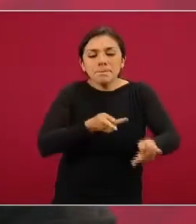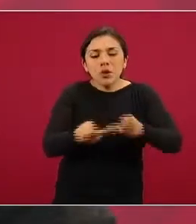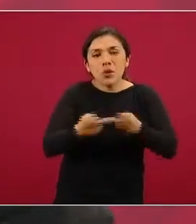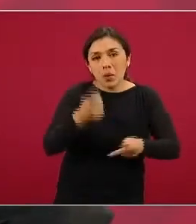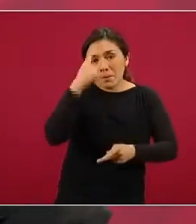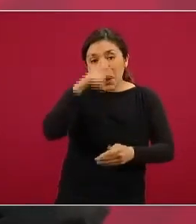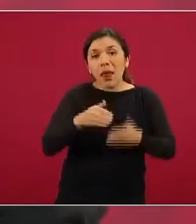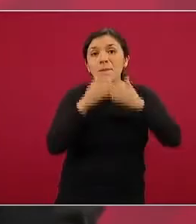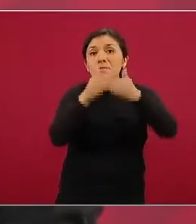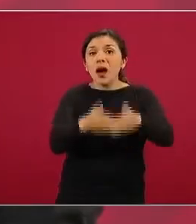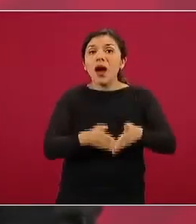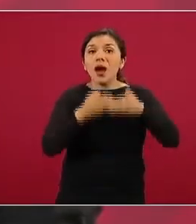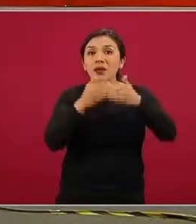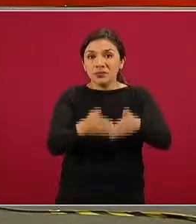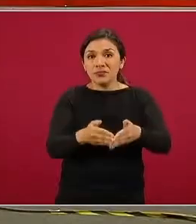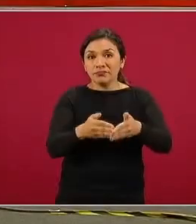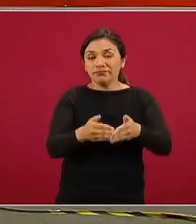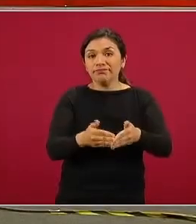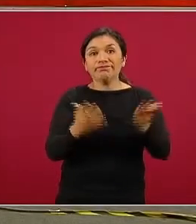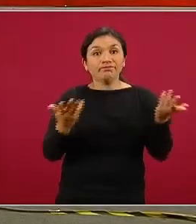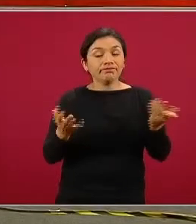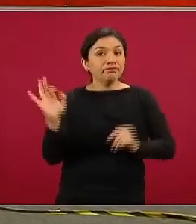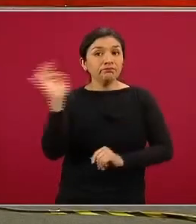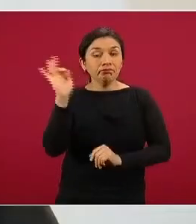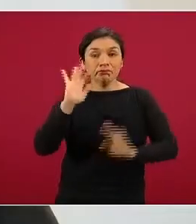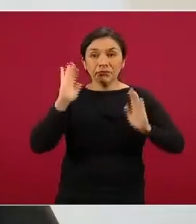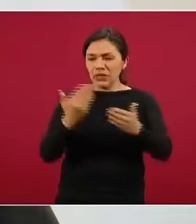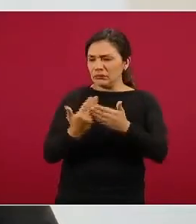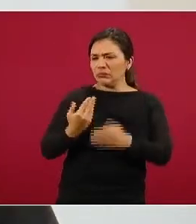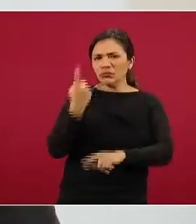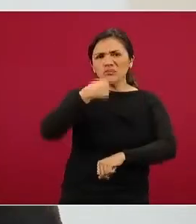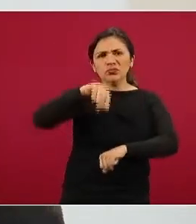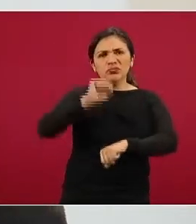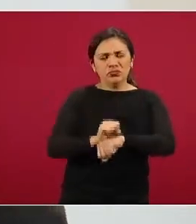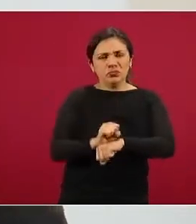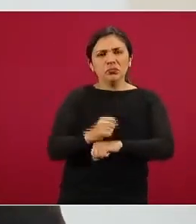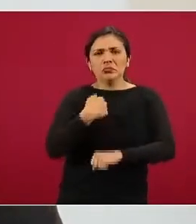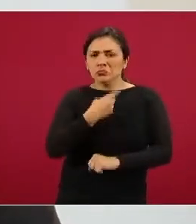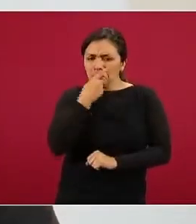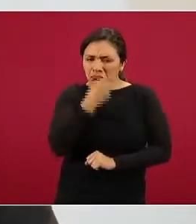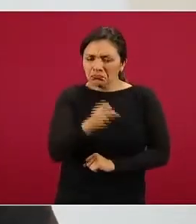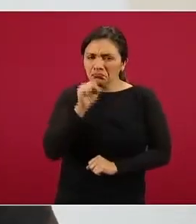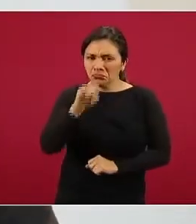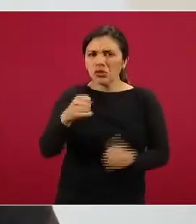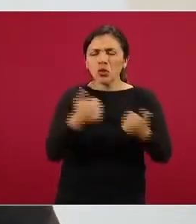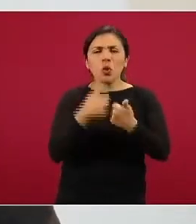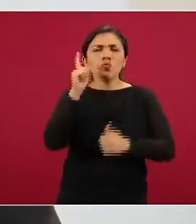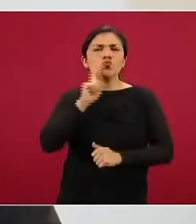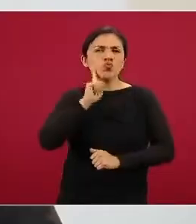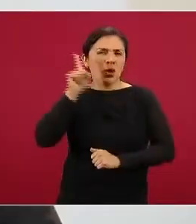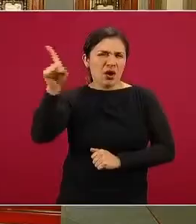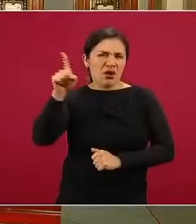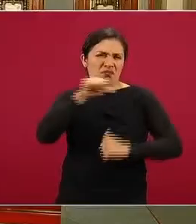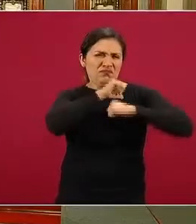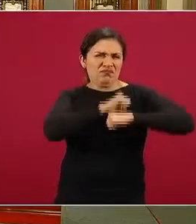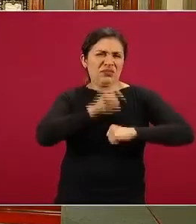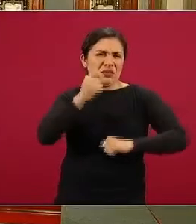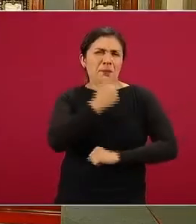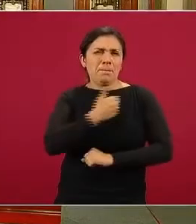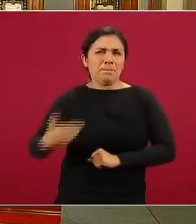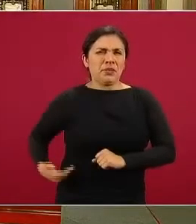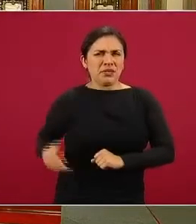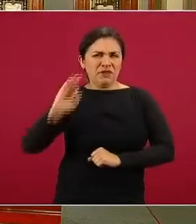protocolo de cruceros. Una vez que la semana pasada nos comprometimos con la señora Michelle Page, quien es